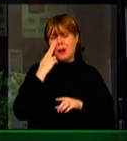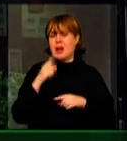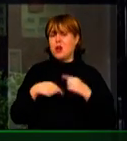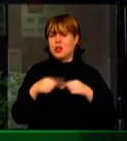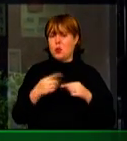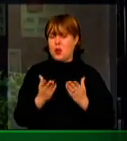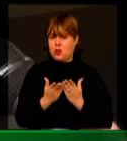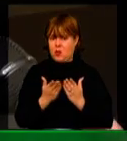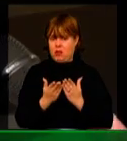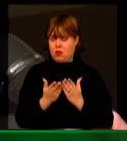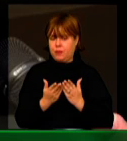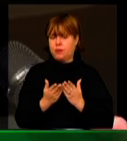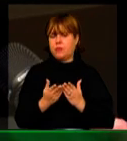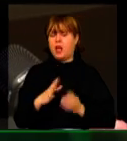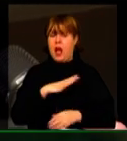estudiando. Van a haber